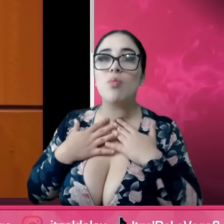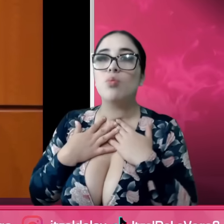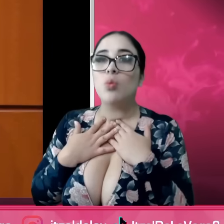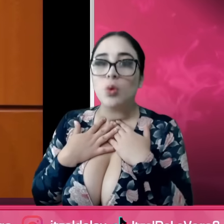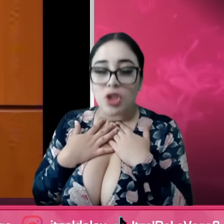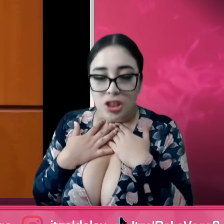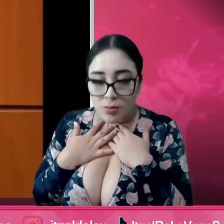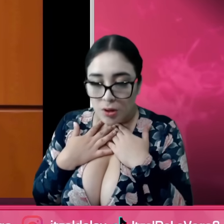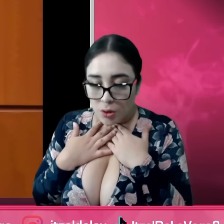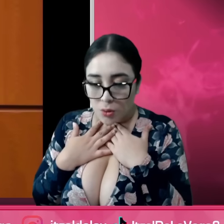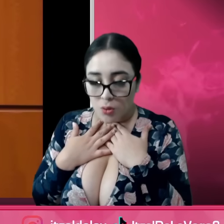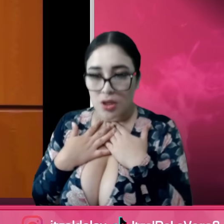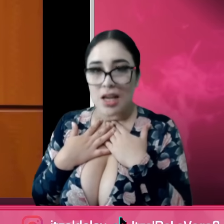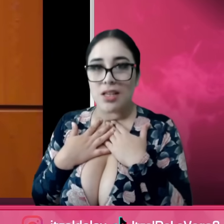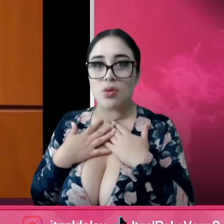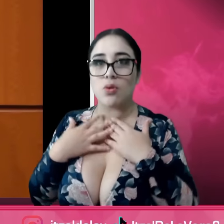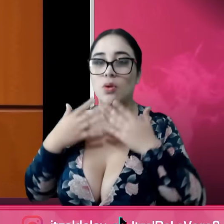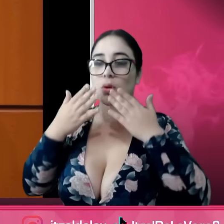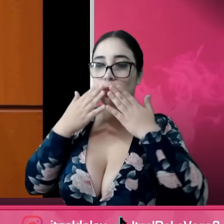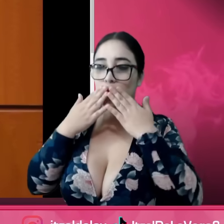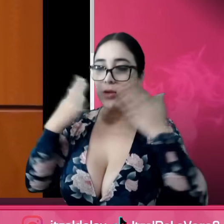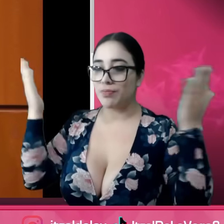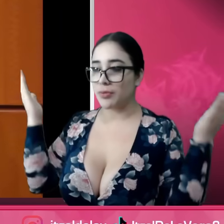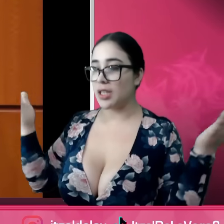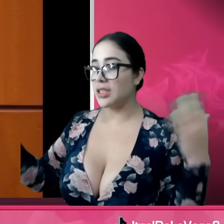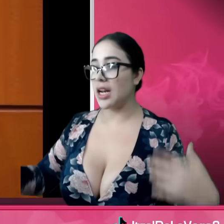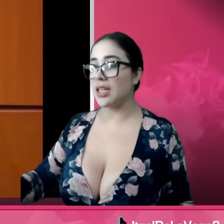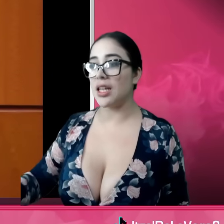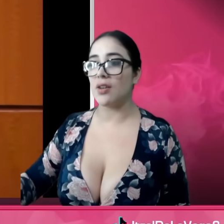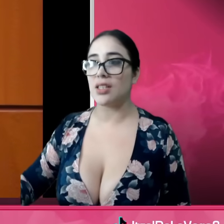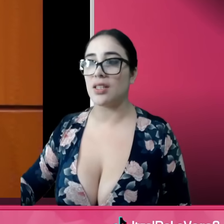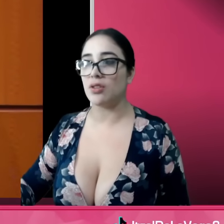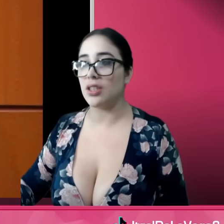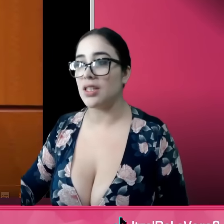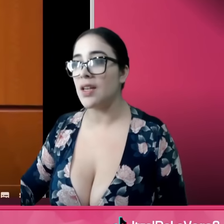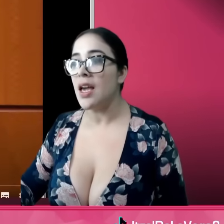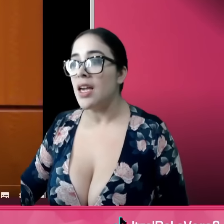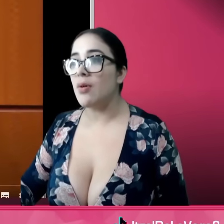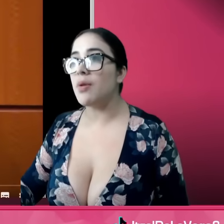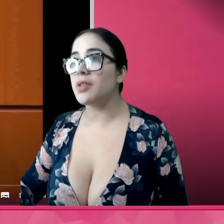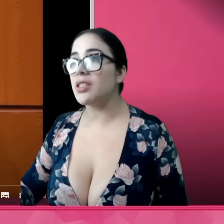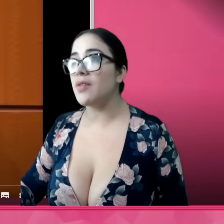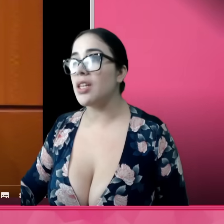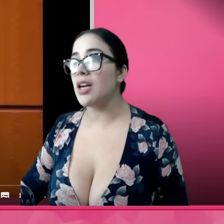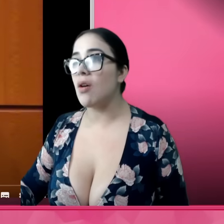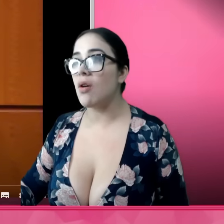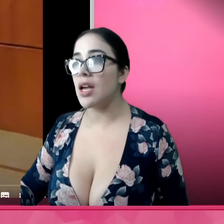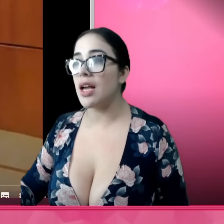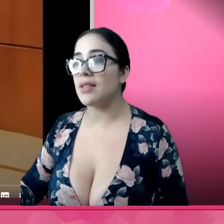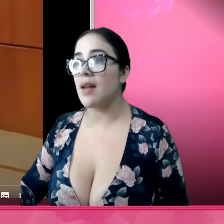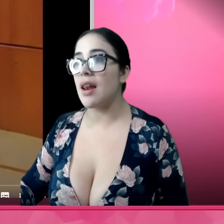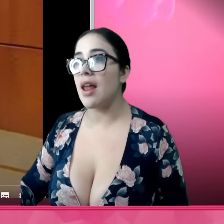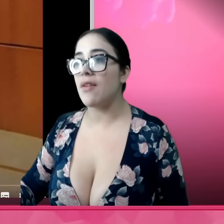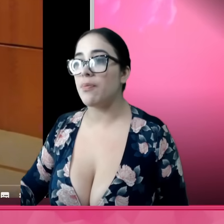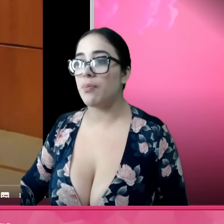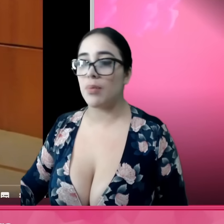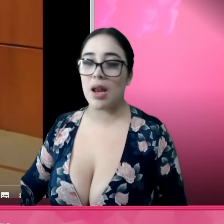quiero muchísimo a todos ustedes, es un honor estar aquí dándoles estas noticias. Y bueno, pues este video